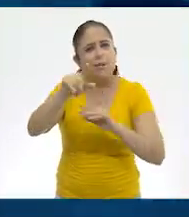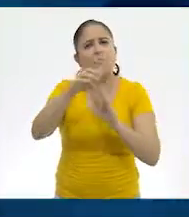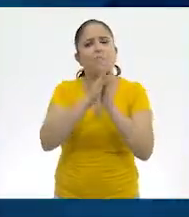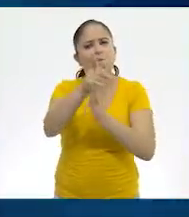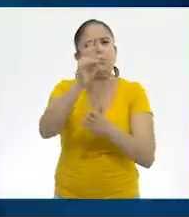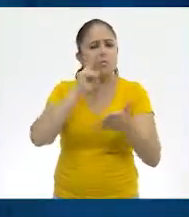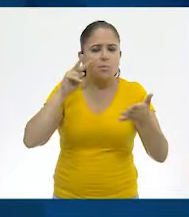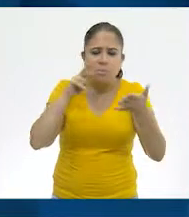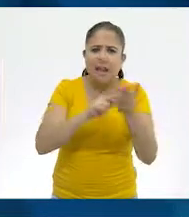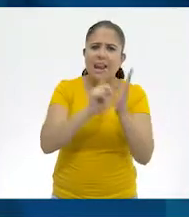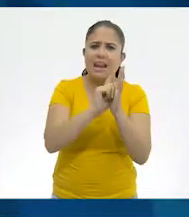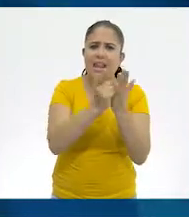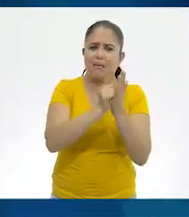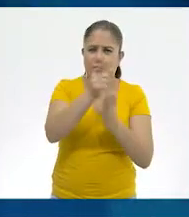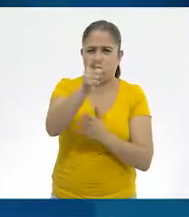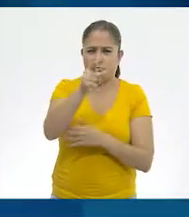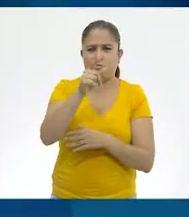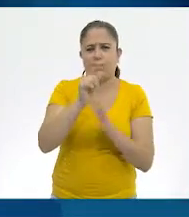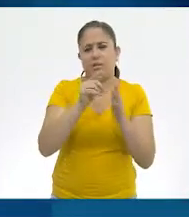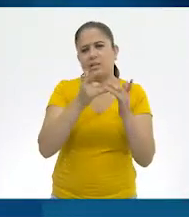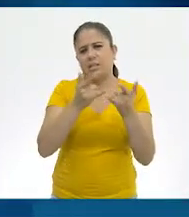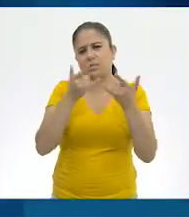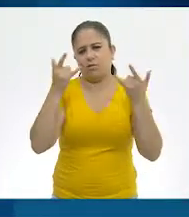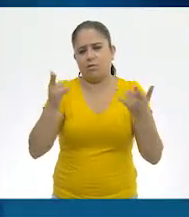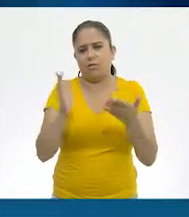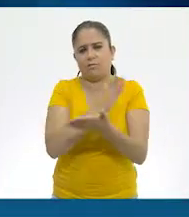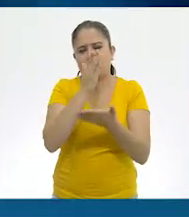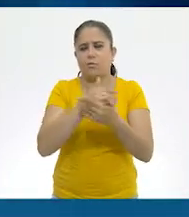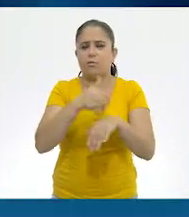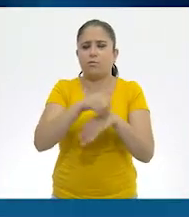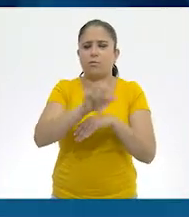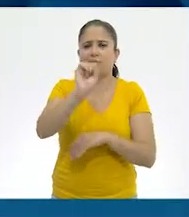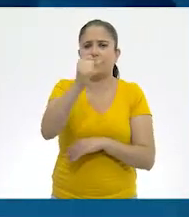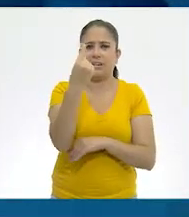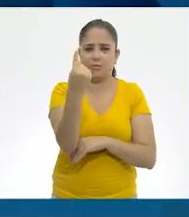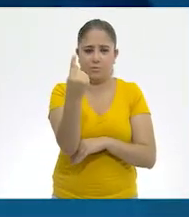apoyen teniendo a la mano su libro de texto de historia en la página 61.